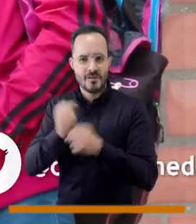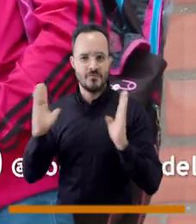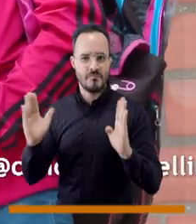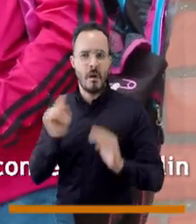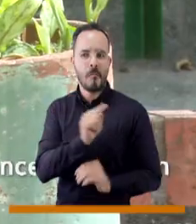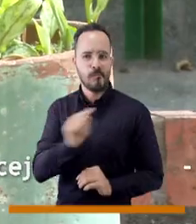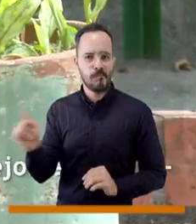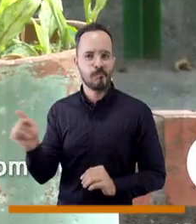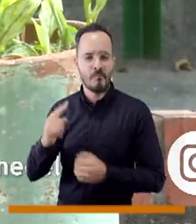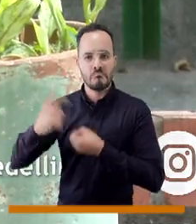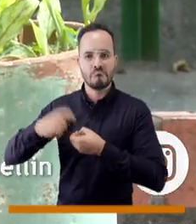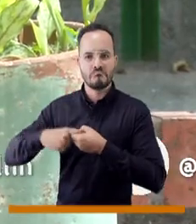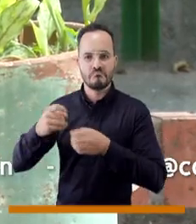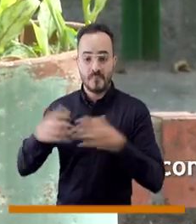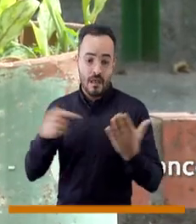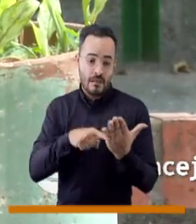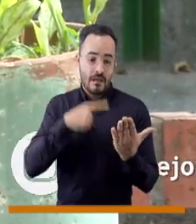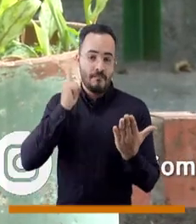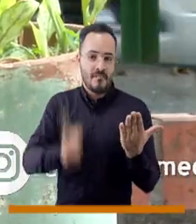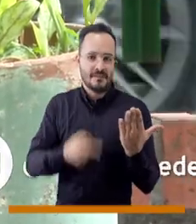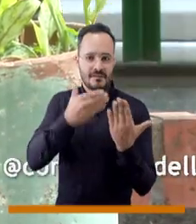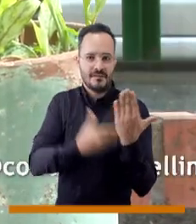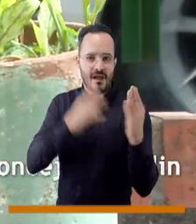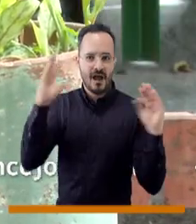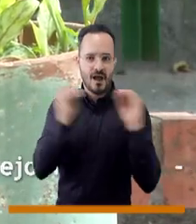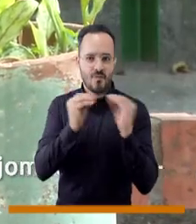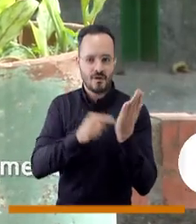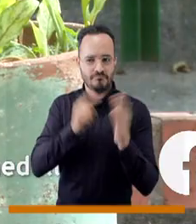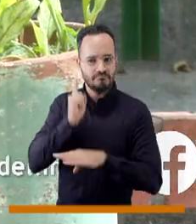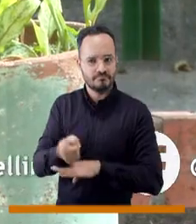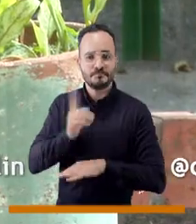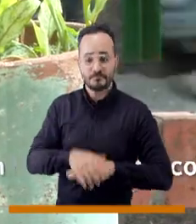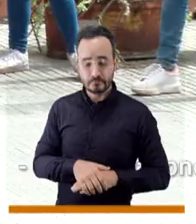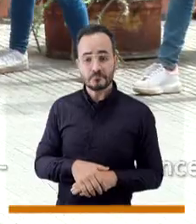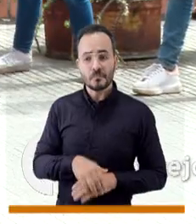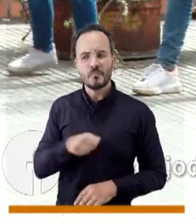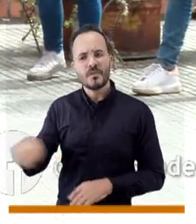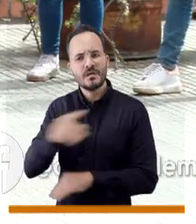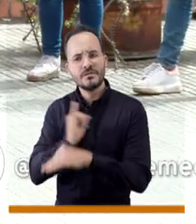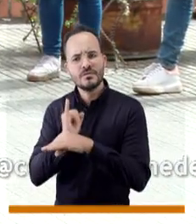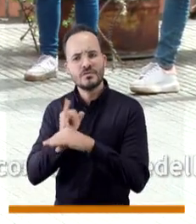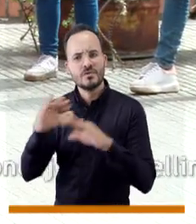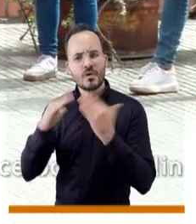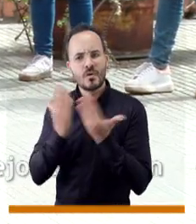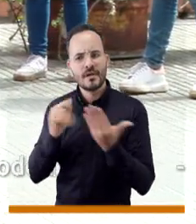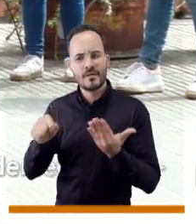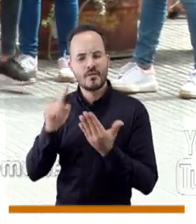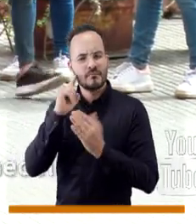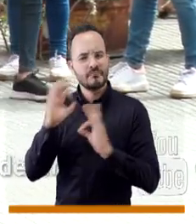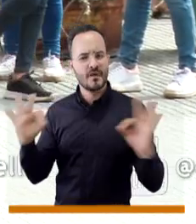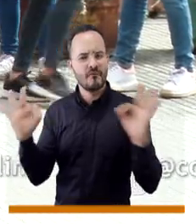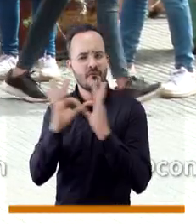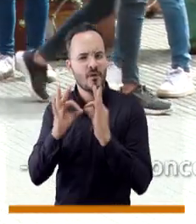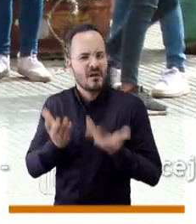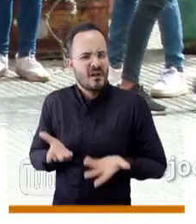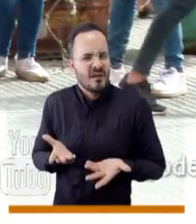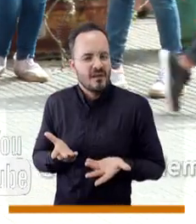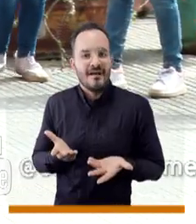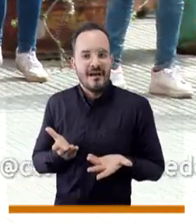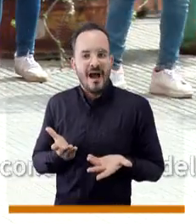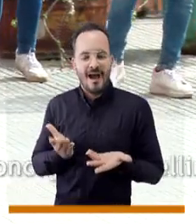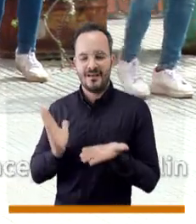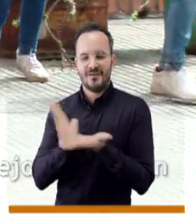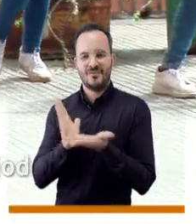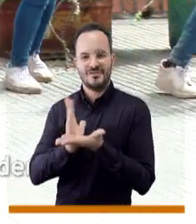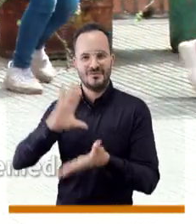años de edad, según lo establecido en el acuerdo, y esta institución educativa se encuentra bajo un enfoque de